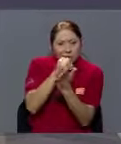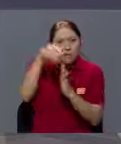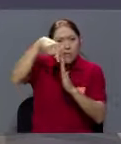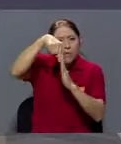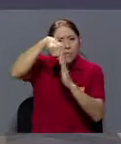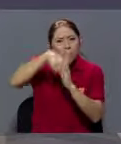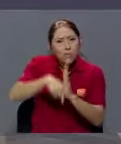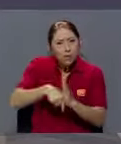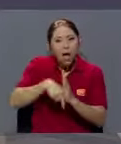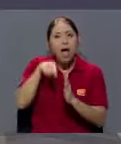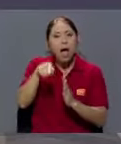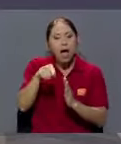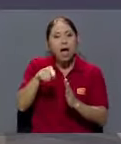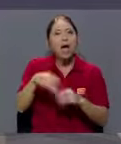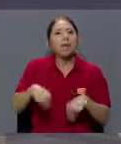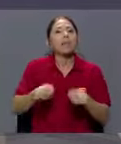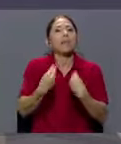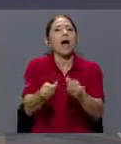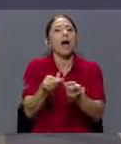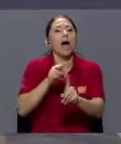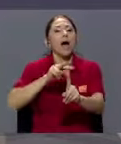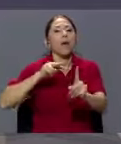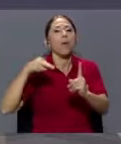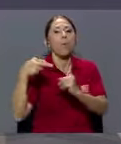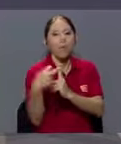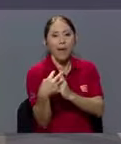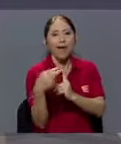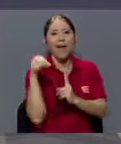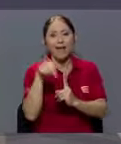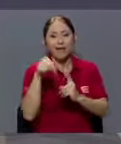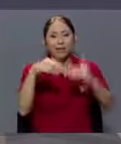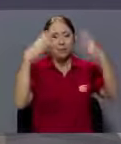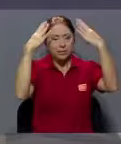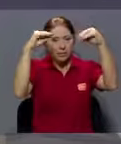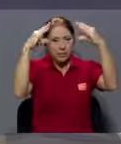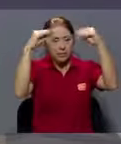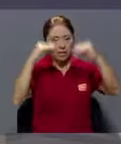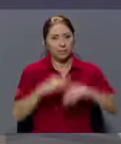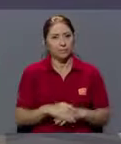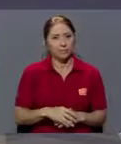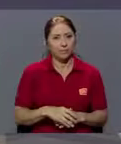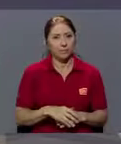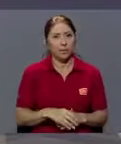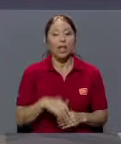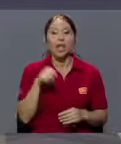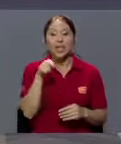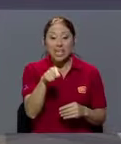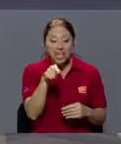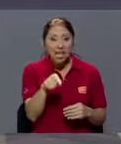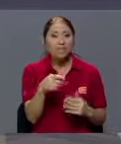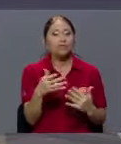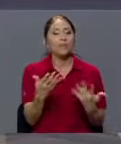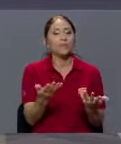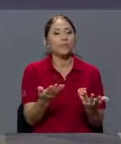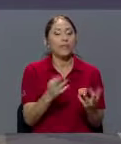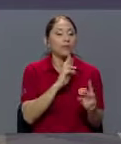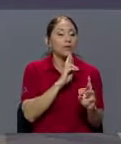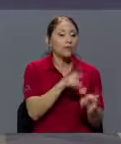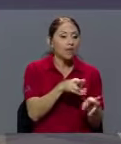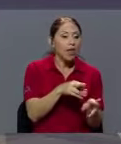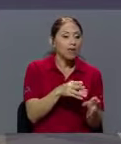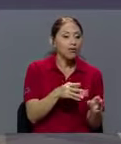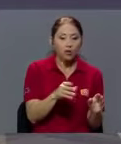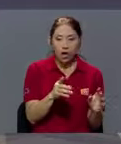contribuir, aportar a estos resultados, dando otra mirada también a estos datos, y fue confrontándolos